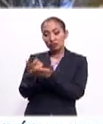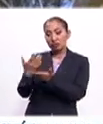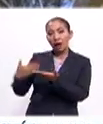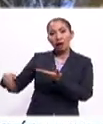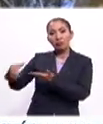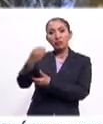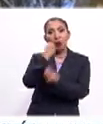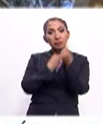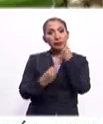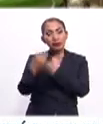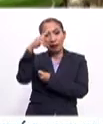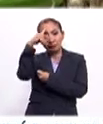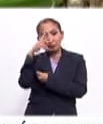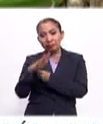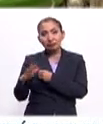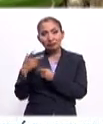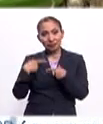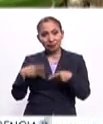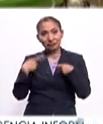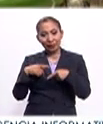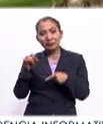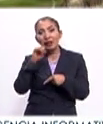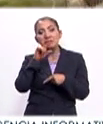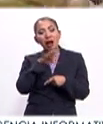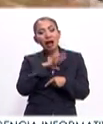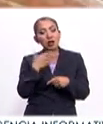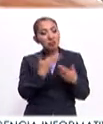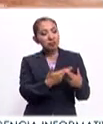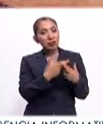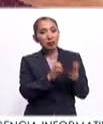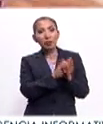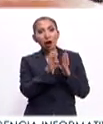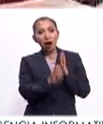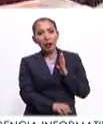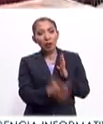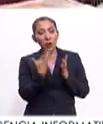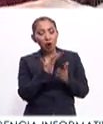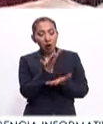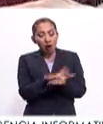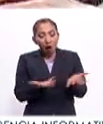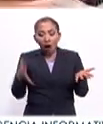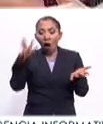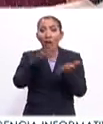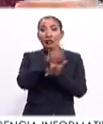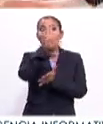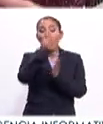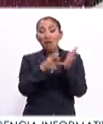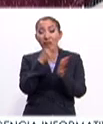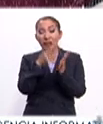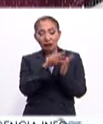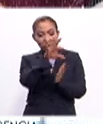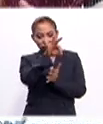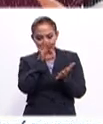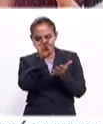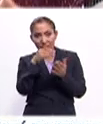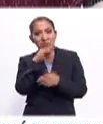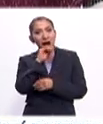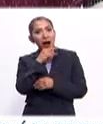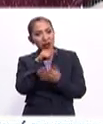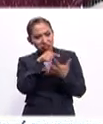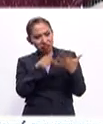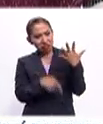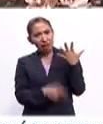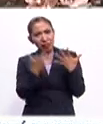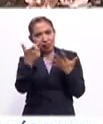mesa familiar, sino que hay estos excedentes a veces quintuplican lo que se obtiene por el maíz, en